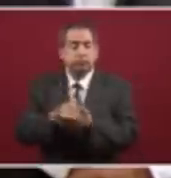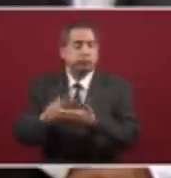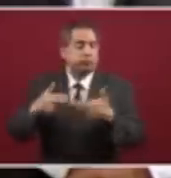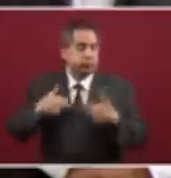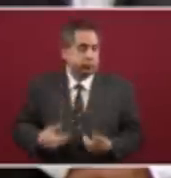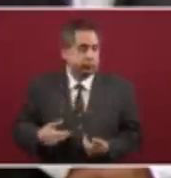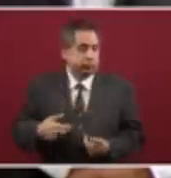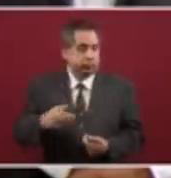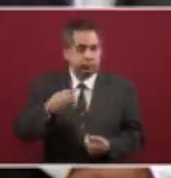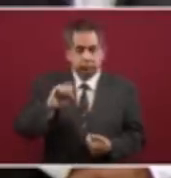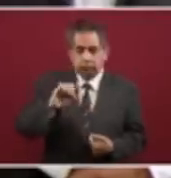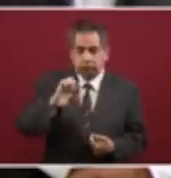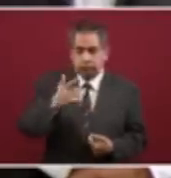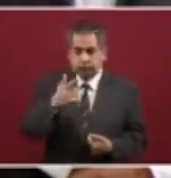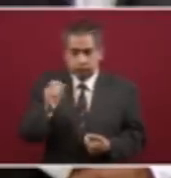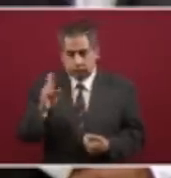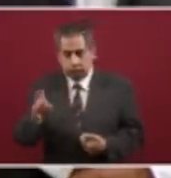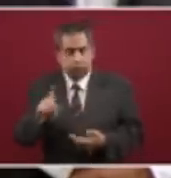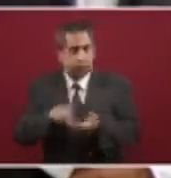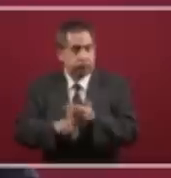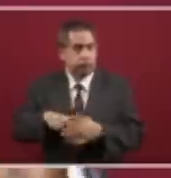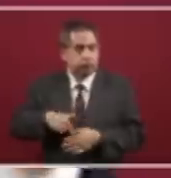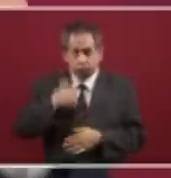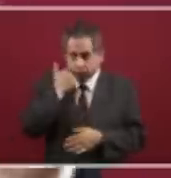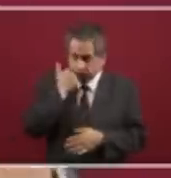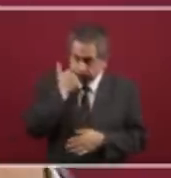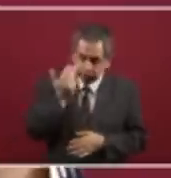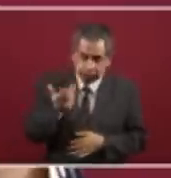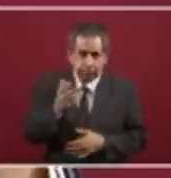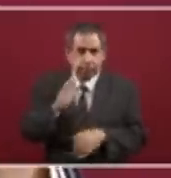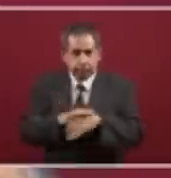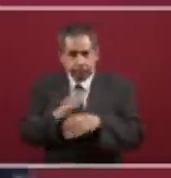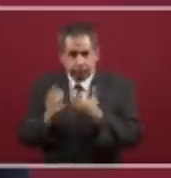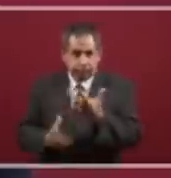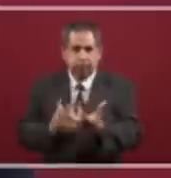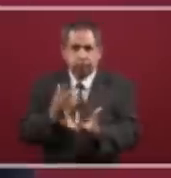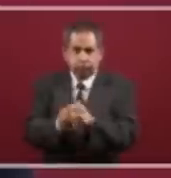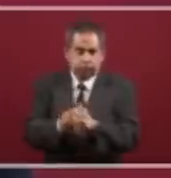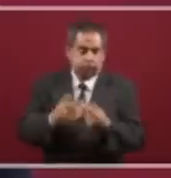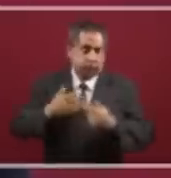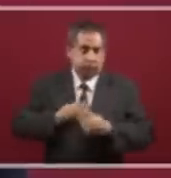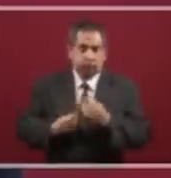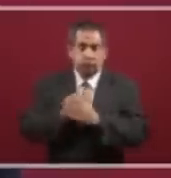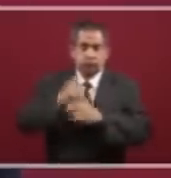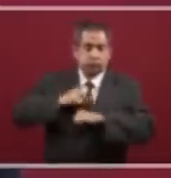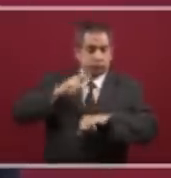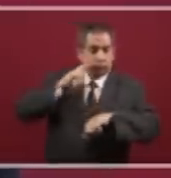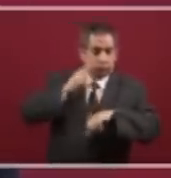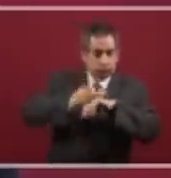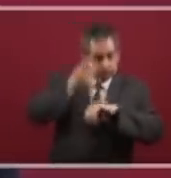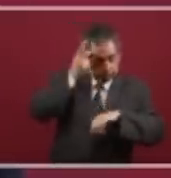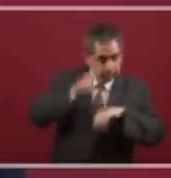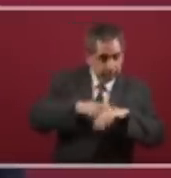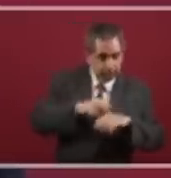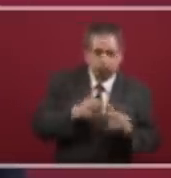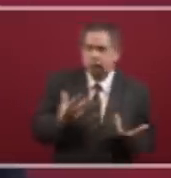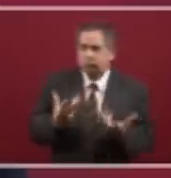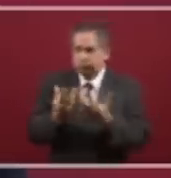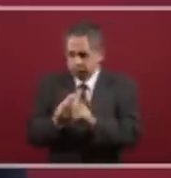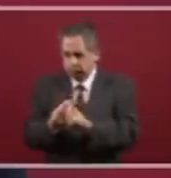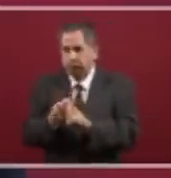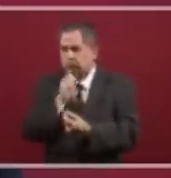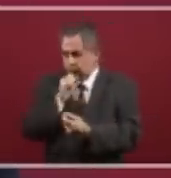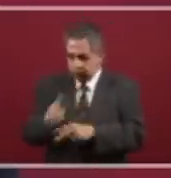gobernación nuestra intención es sumarnos en esta nueva etapa para poder continuar